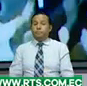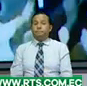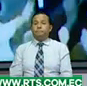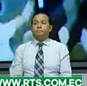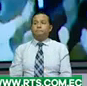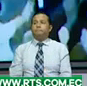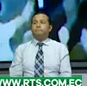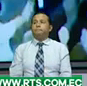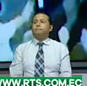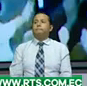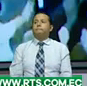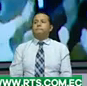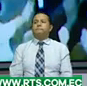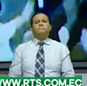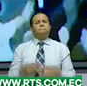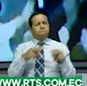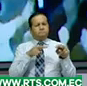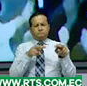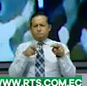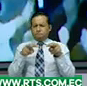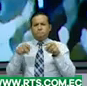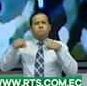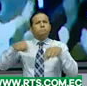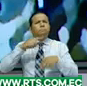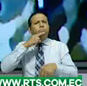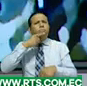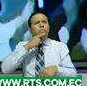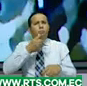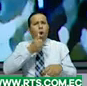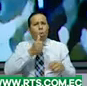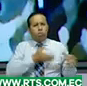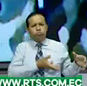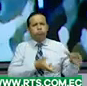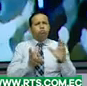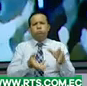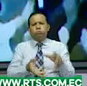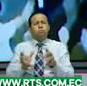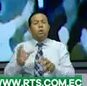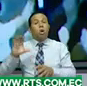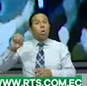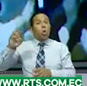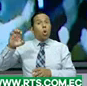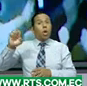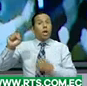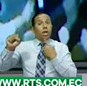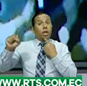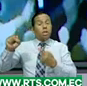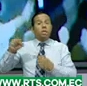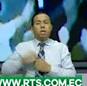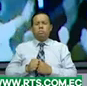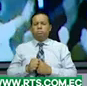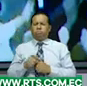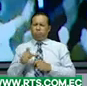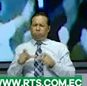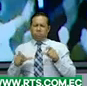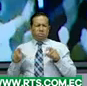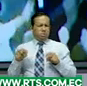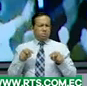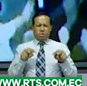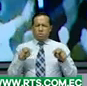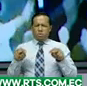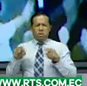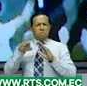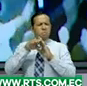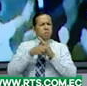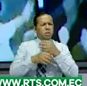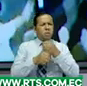Y como hemos visto, durante este feriado de carnaval, el COE Nacional registró el incremento del irrespeto de medidas de bioseguridad, así como escándalos